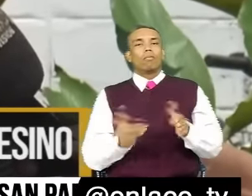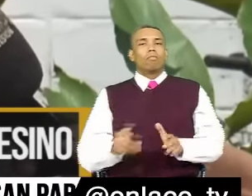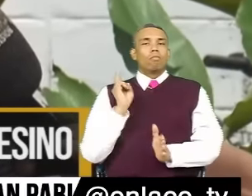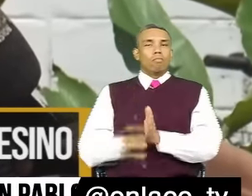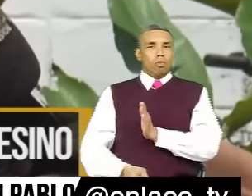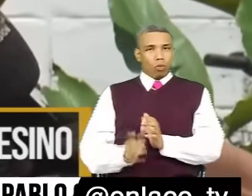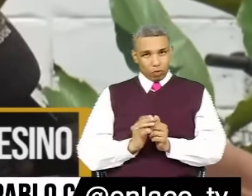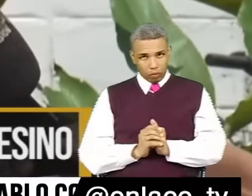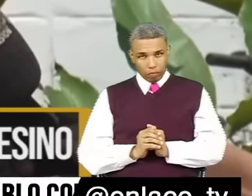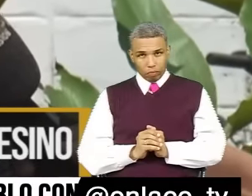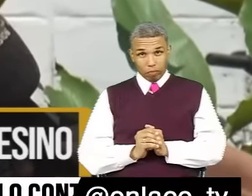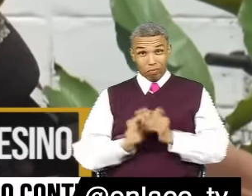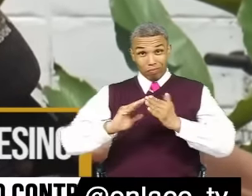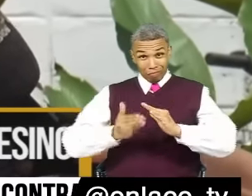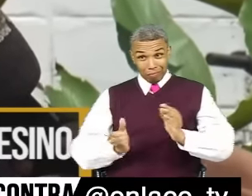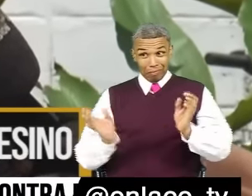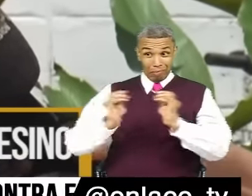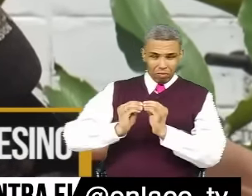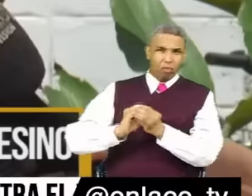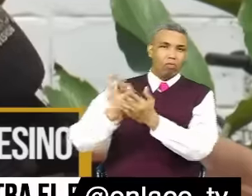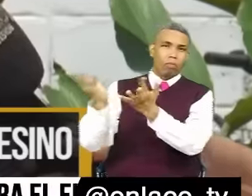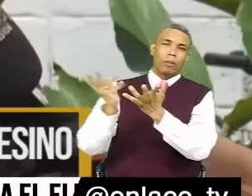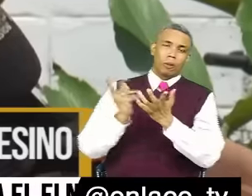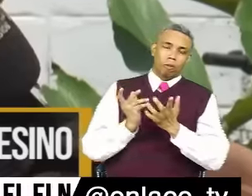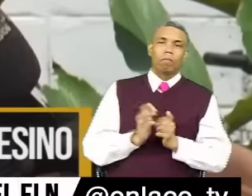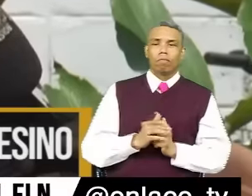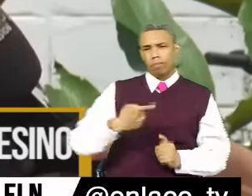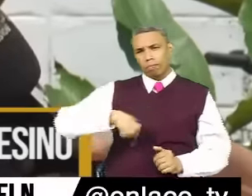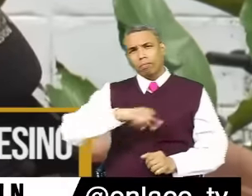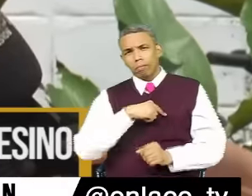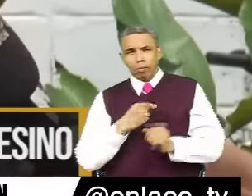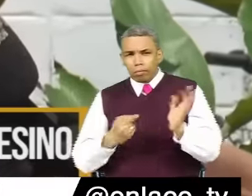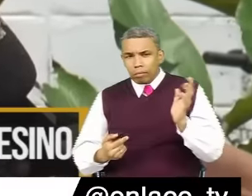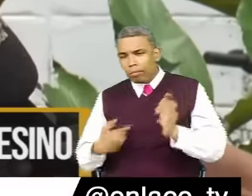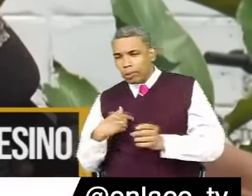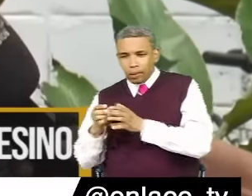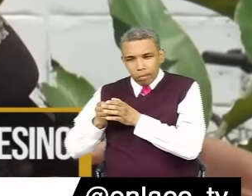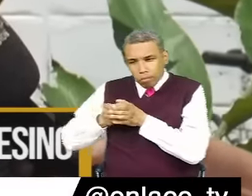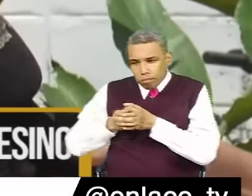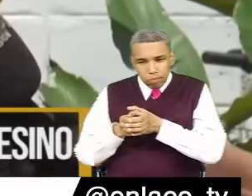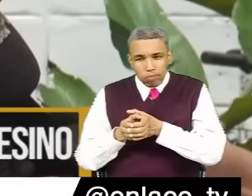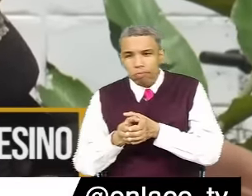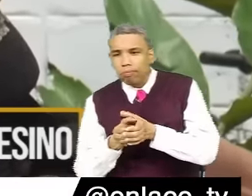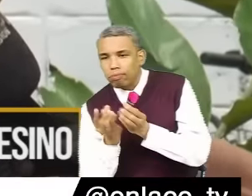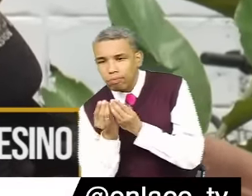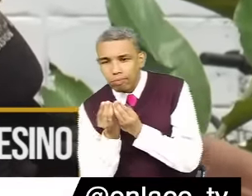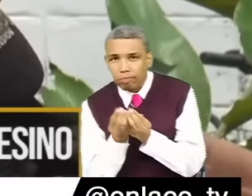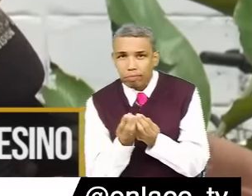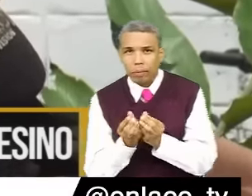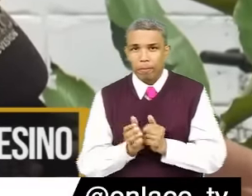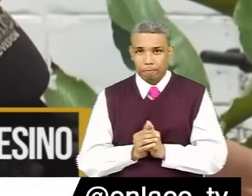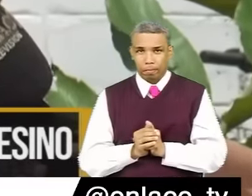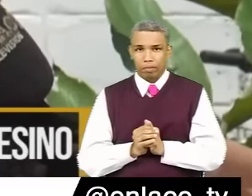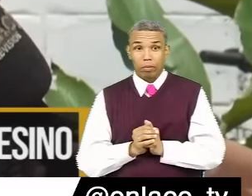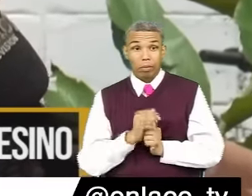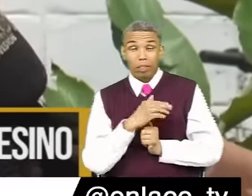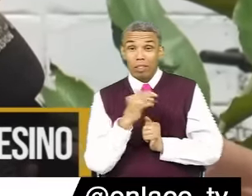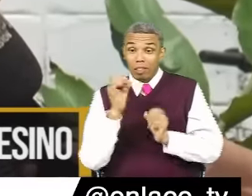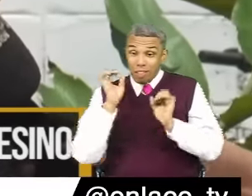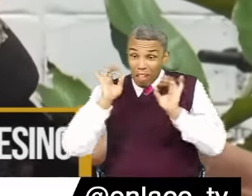Argumentan después que hacemos la verificación y hacemos presencia en el territorio, es que primero hay una violación infragante al tema del derecho